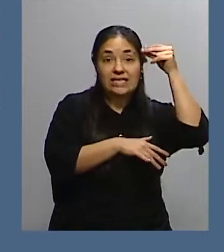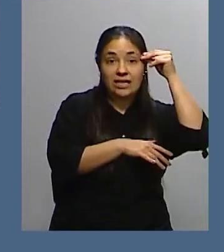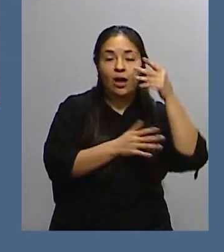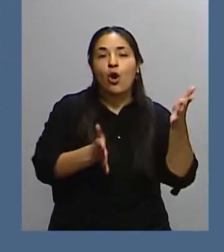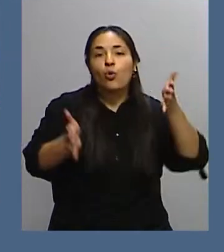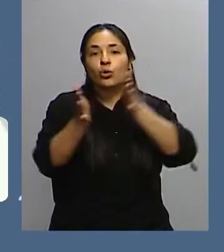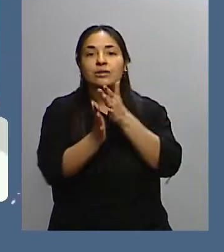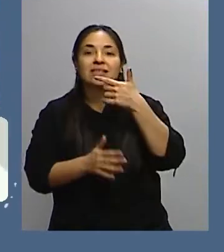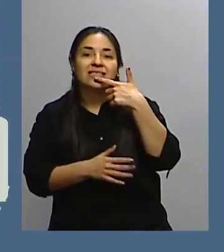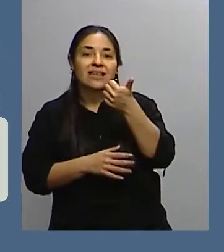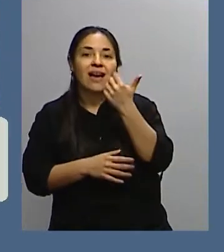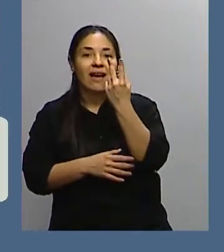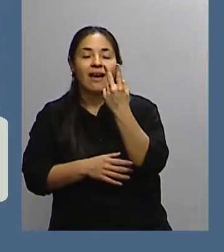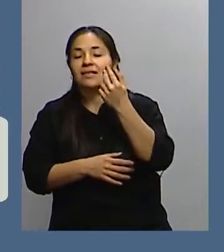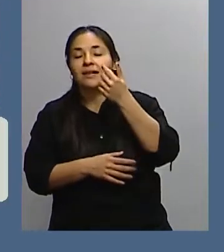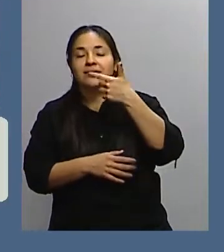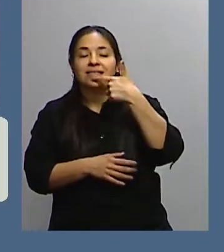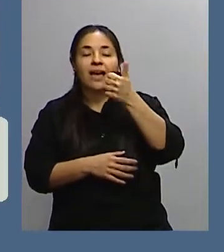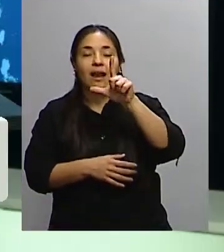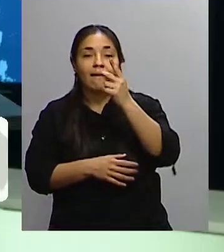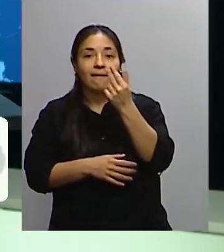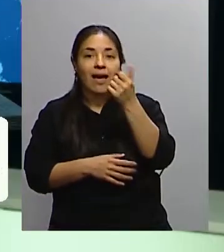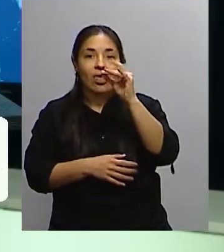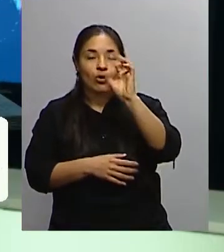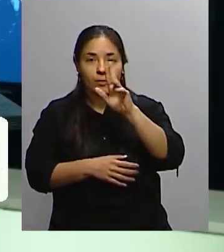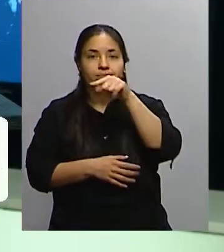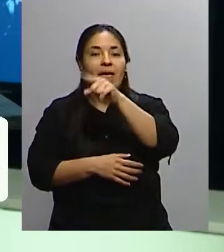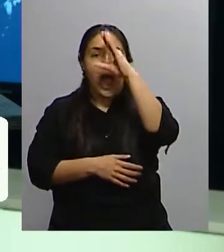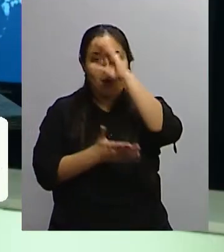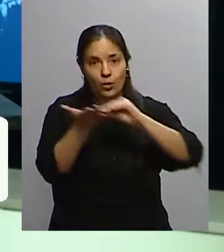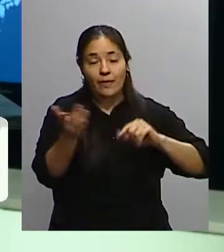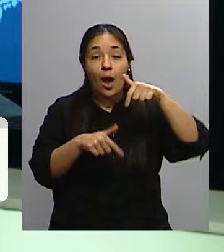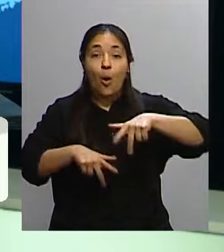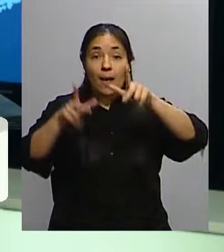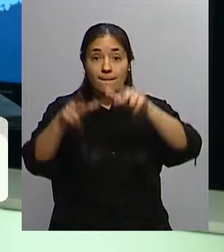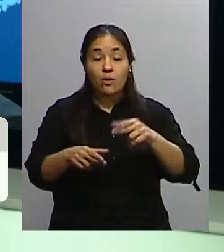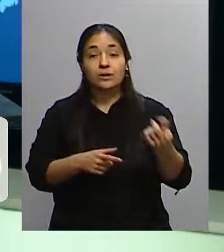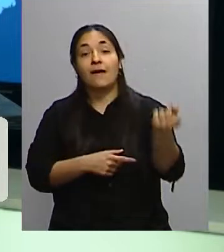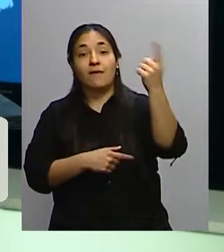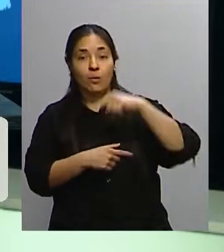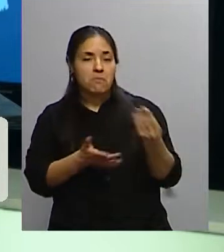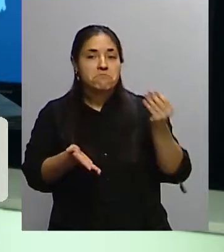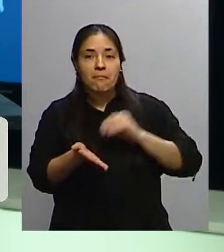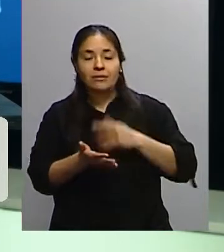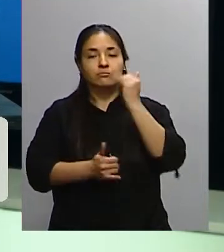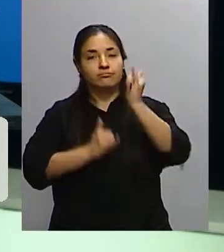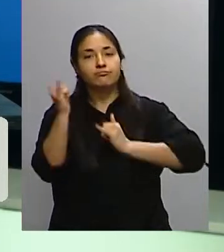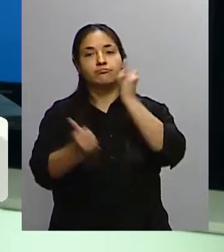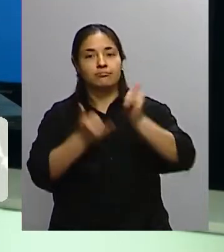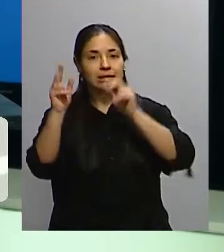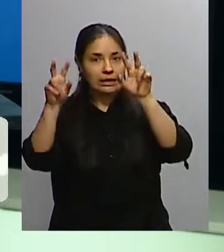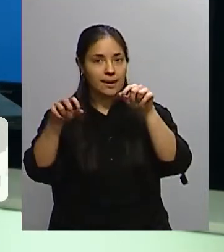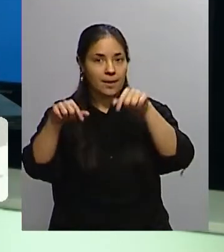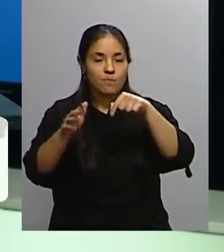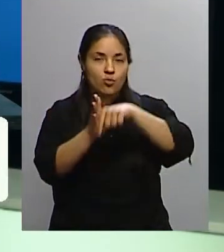Salvador Millaleo, que es abogado mapuche. Estamos en Chat Internacional. Vamos a ir a una pausa. Enseguida regresamos y seguimos avanzando en este tema. Ya